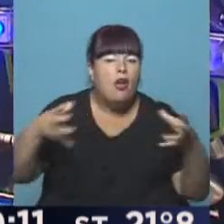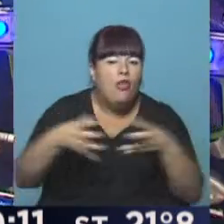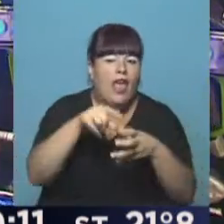mujer